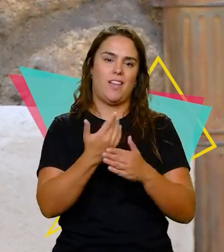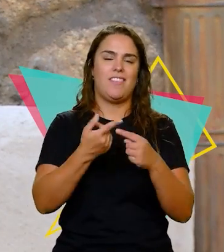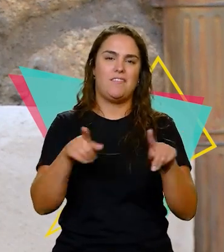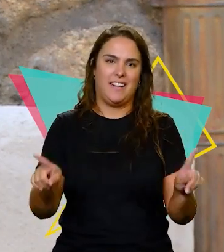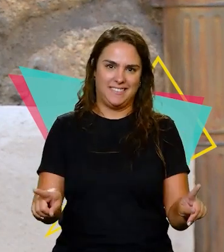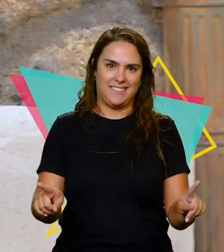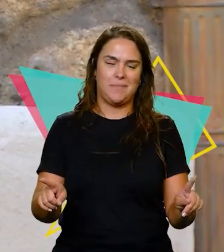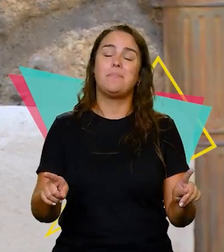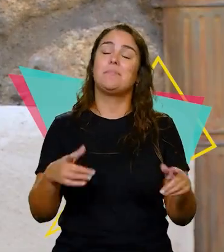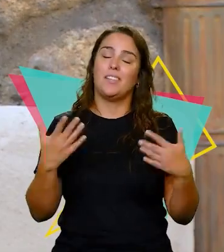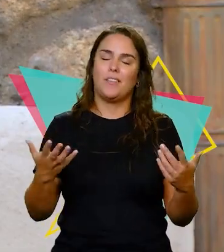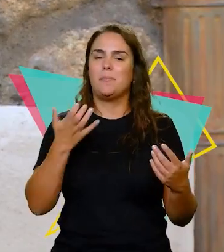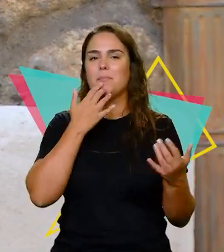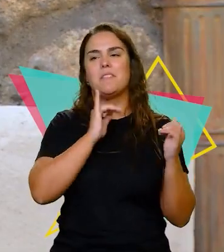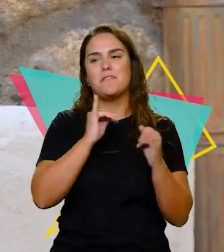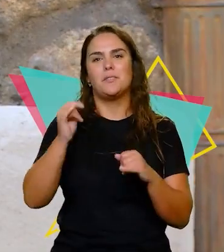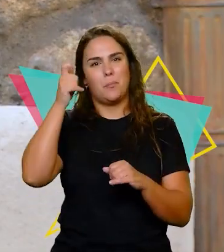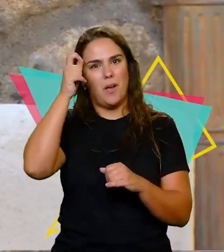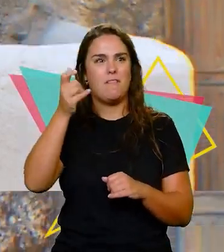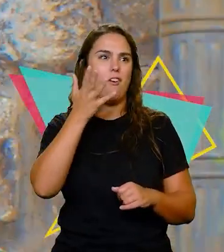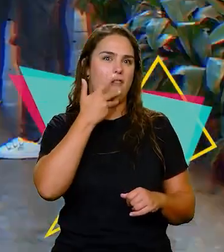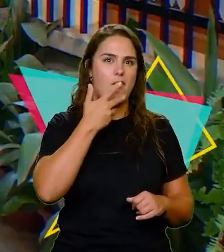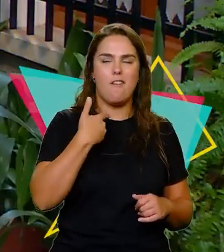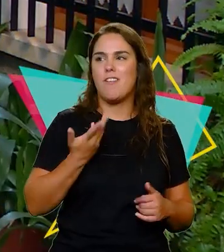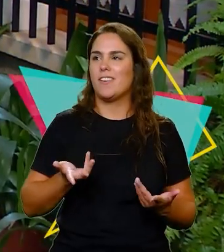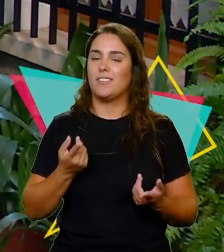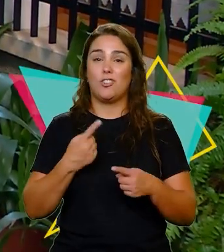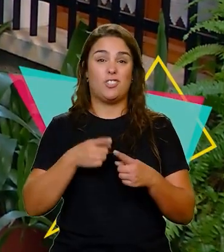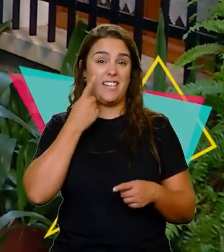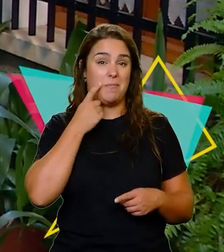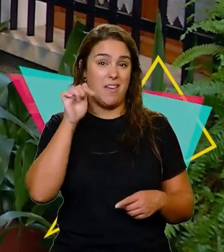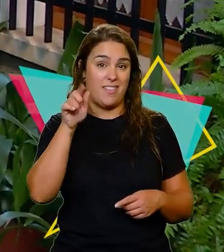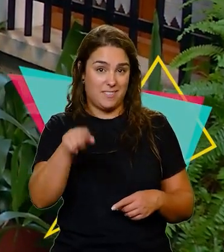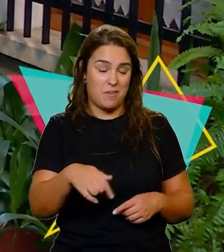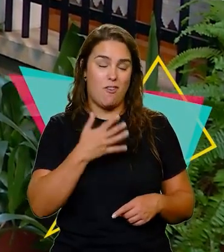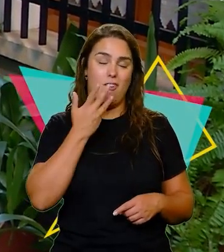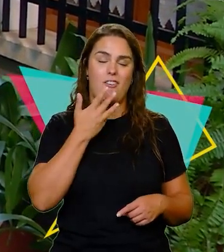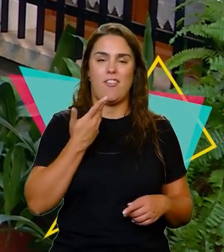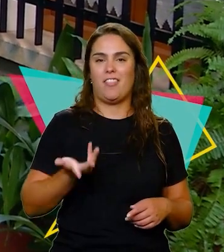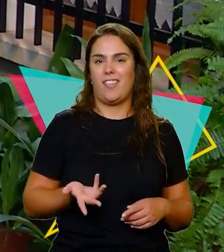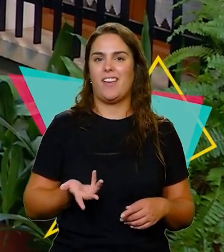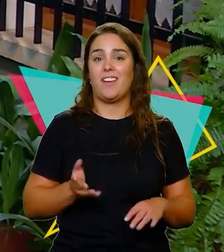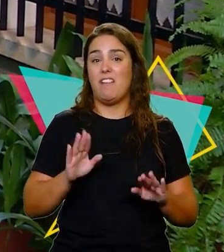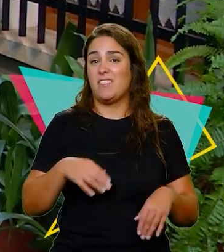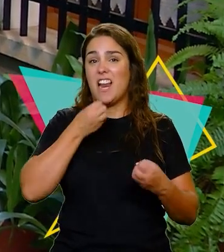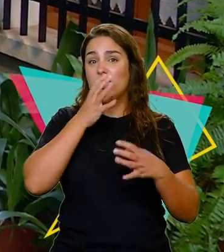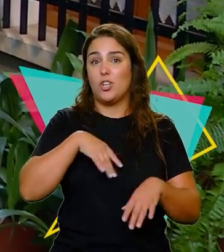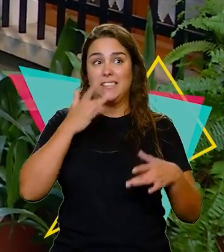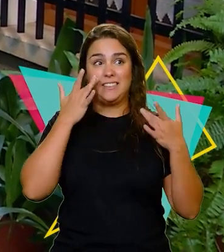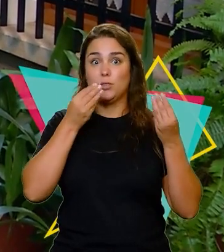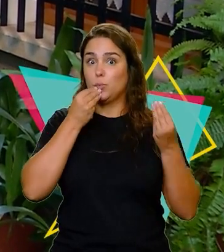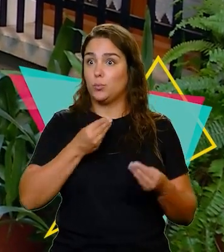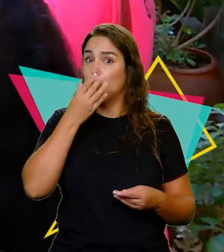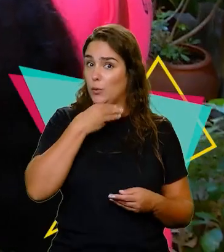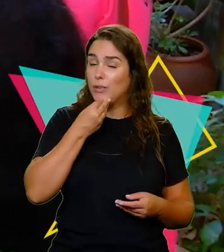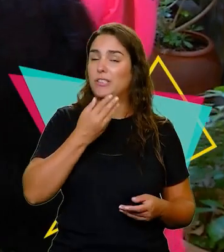diferente, dieran un paseo por el pueblo, lo conozcan pues, las cosas típicas de este pueblo, que es un conjunto histórico artístico y